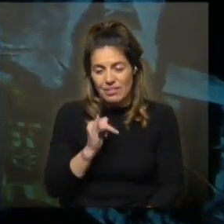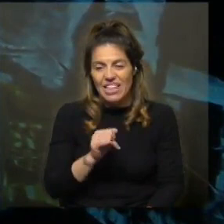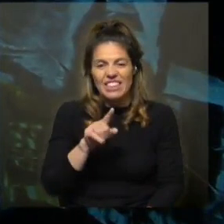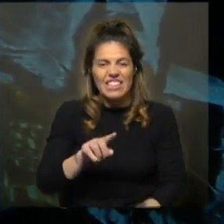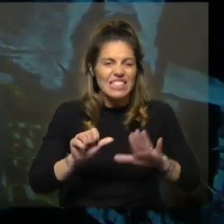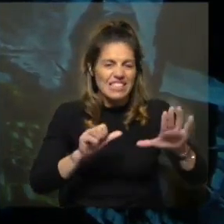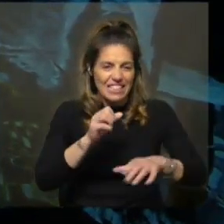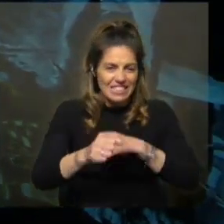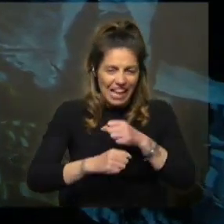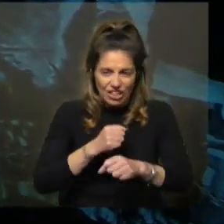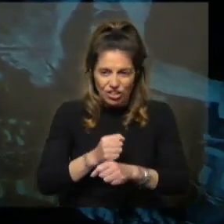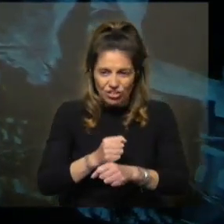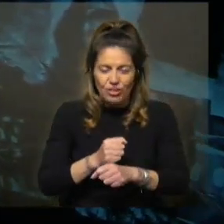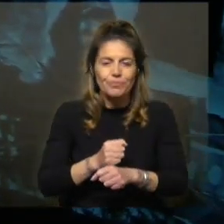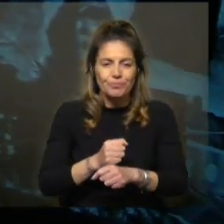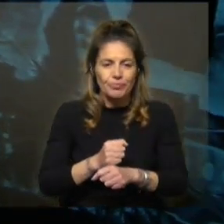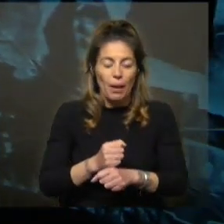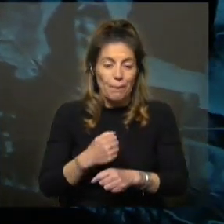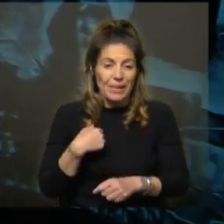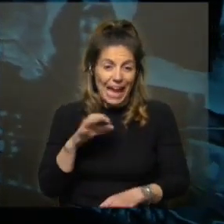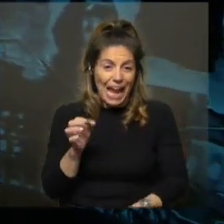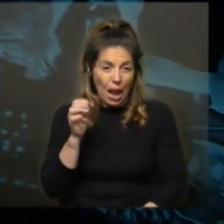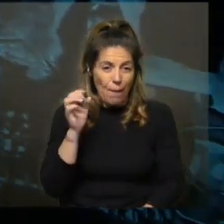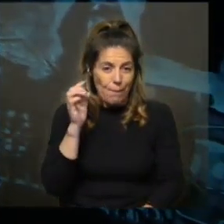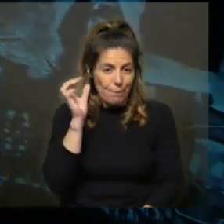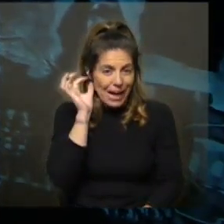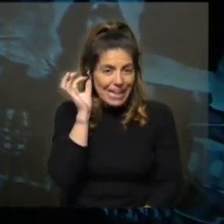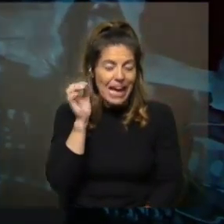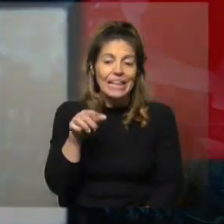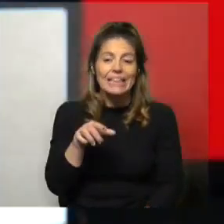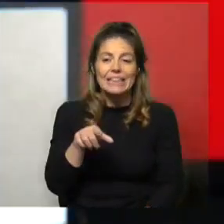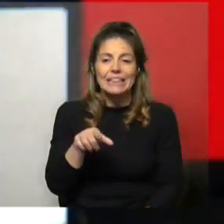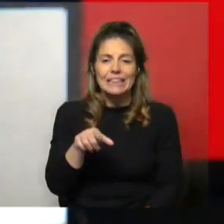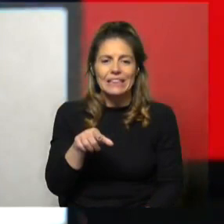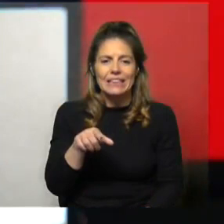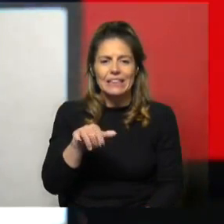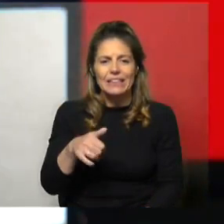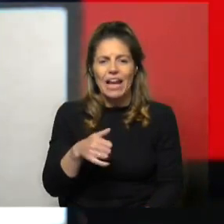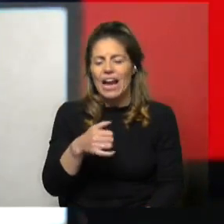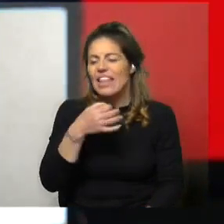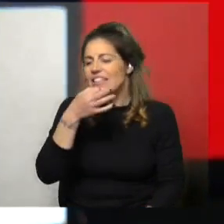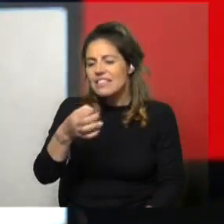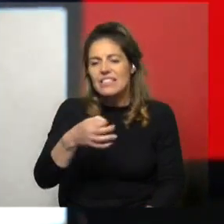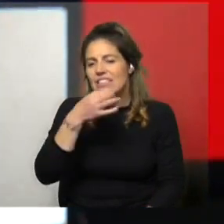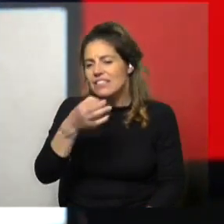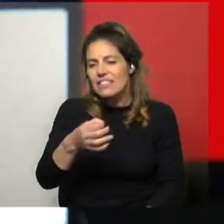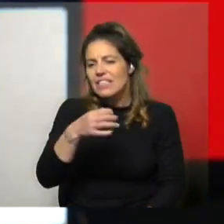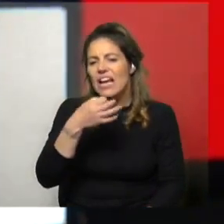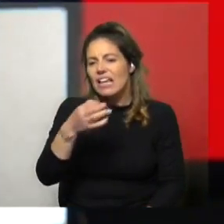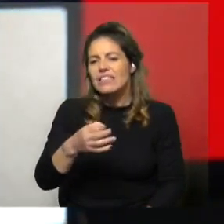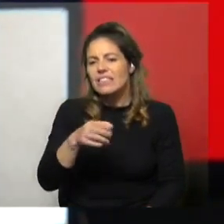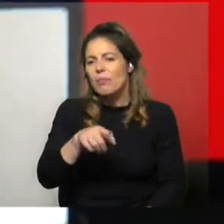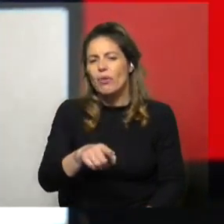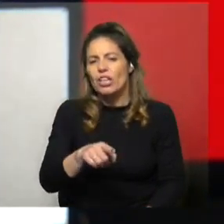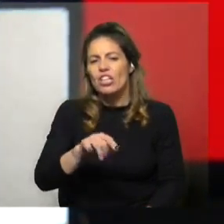16 años y en eso Este Bueno dale hablá Graciela porque ya cantaron los compañeros cantaron tus padres también te va a ir